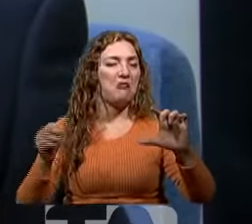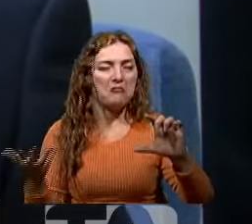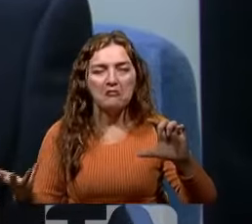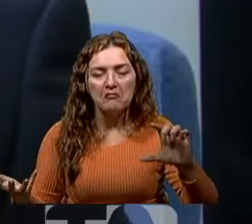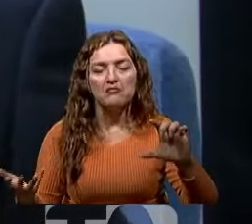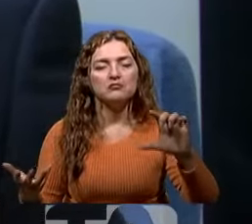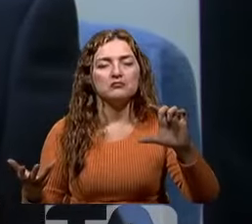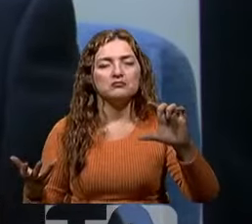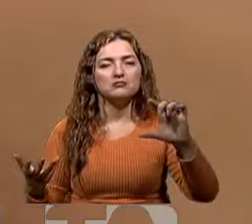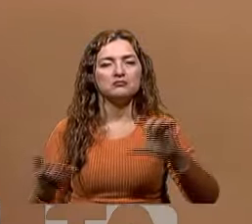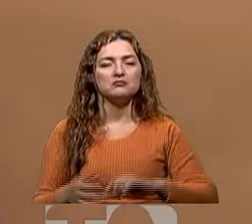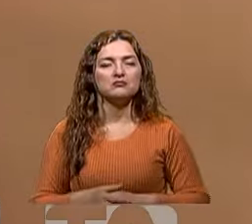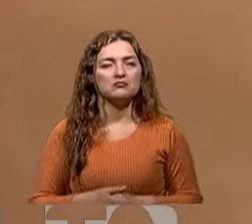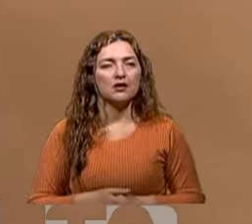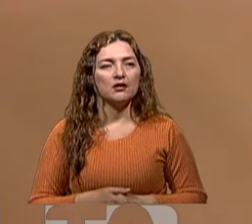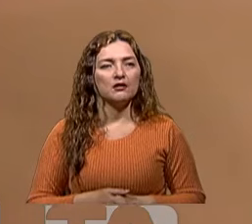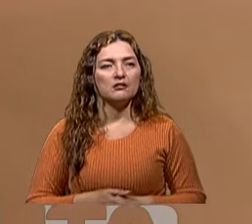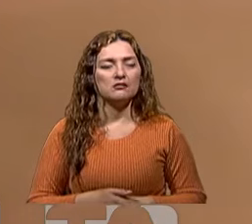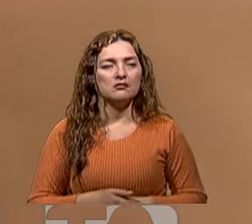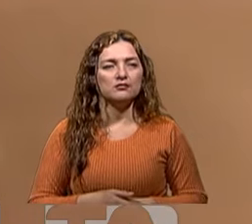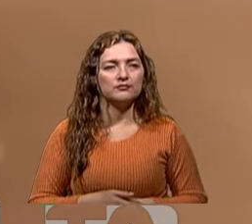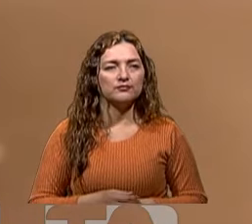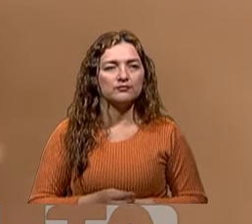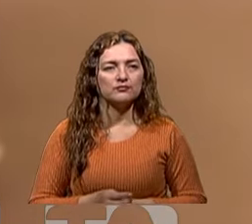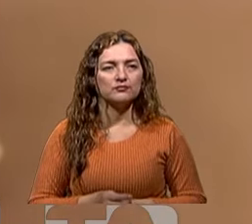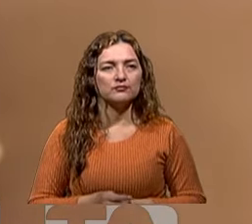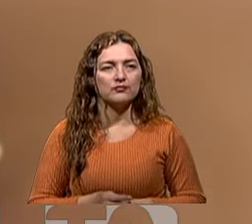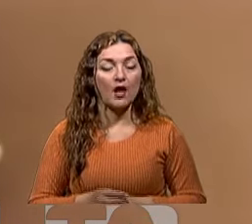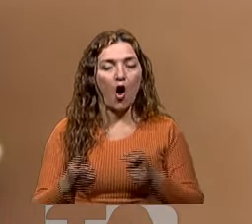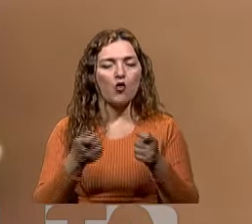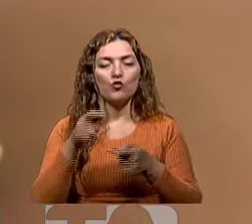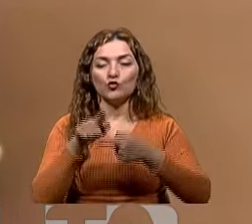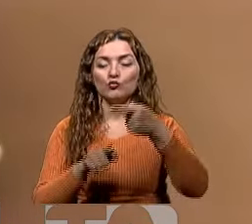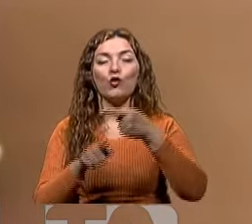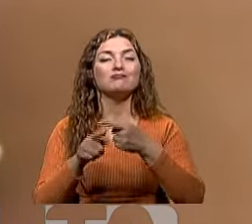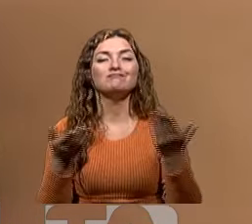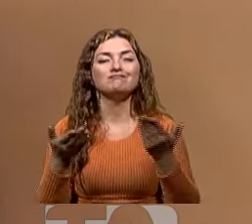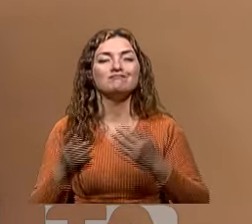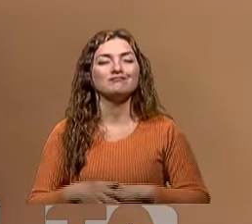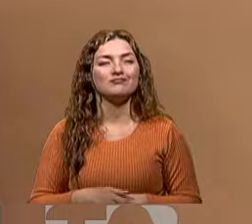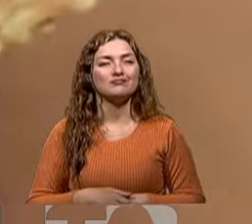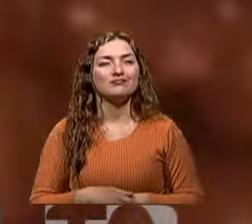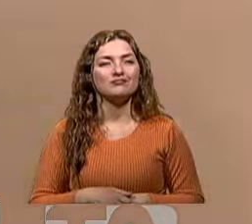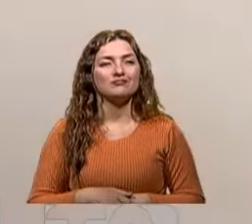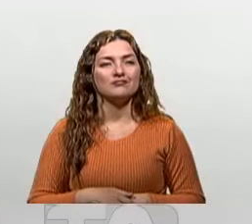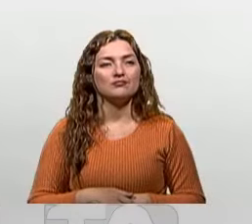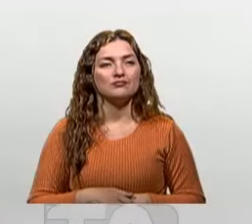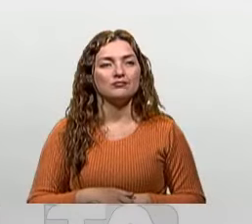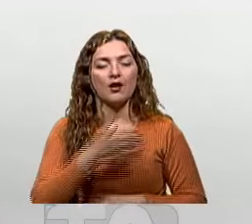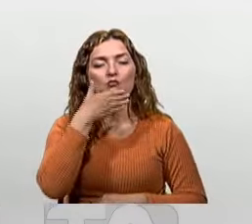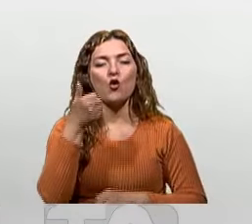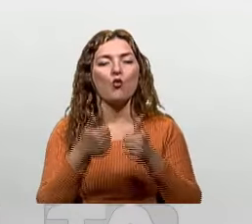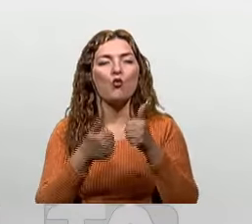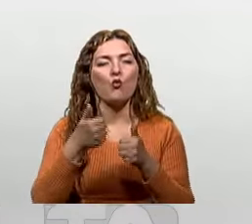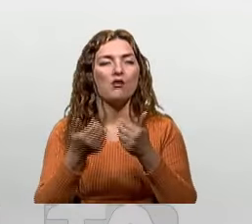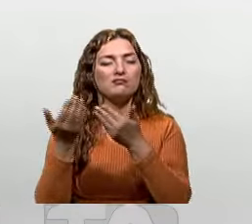hayan tenido cálculos renales también. Esa es la parte que uno no puede controlar. Ahora, la parte que se puede controlar mucho mejor es